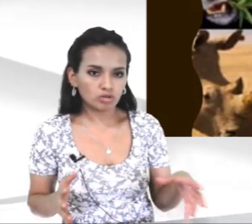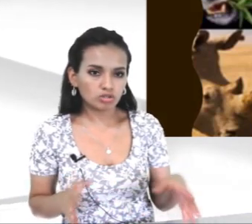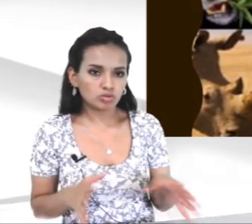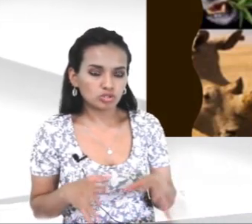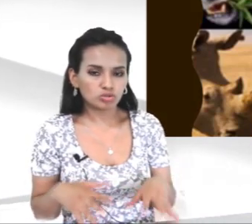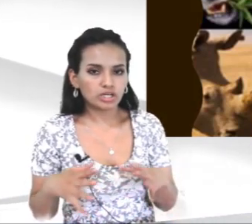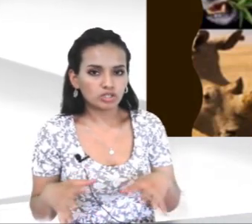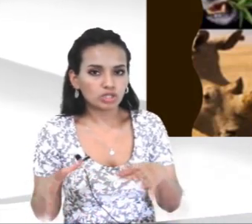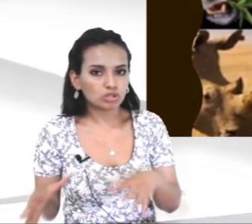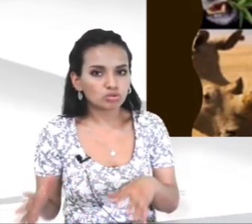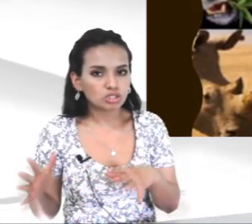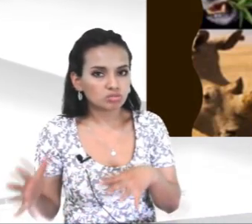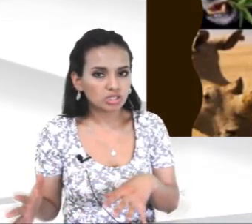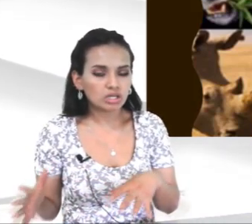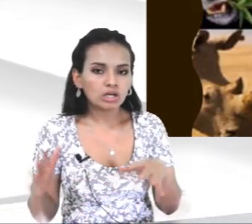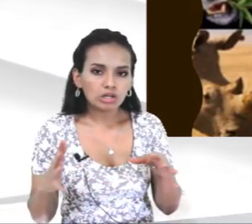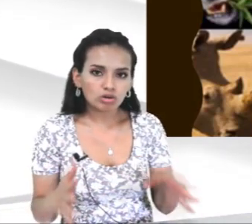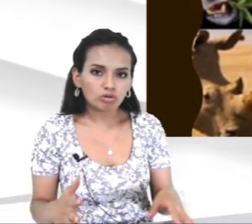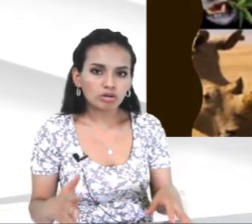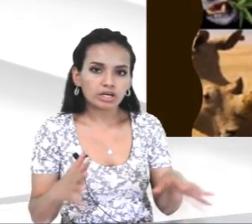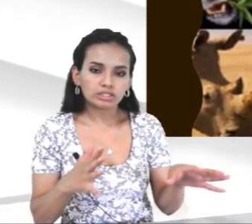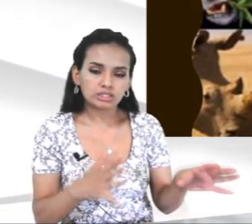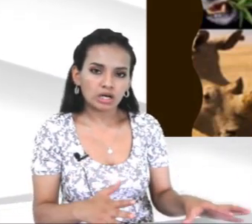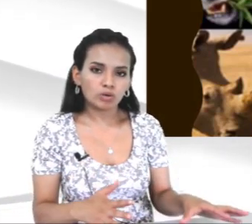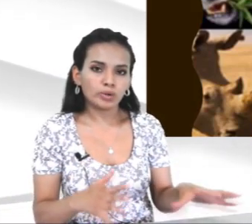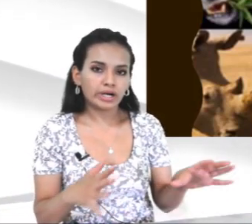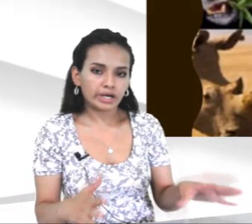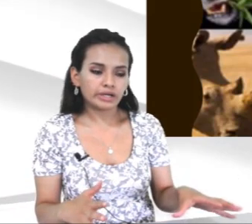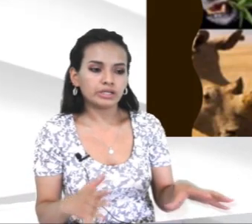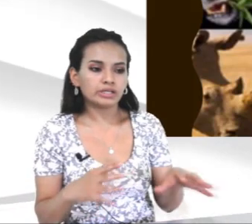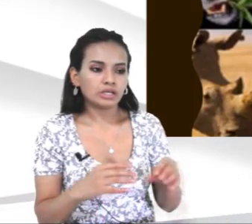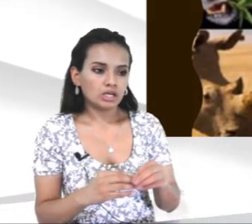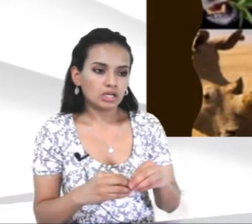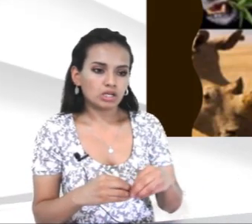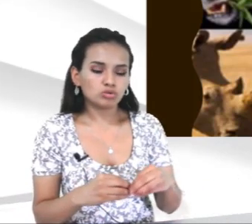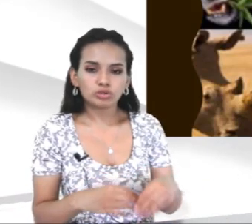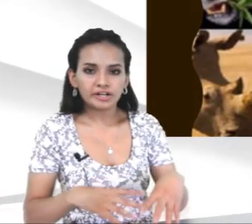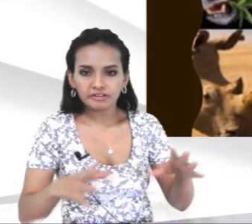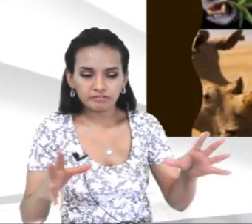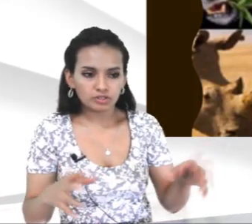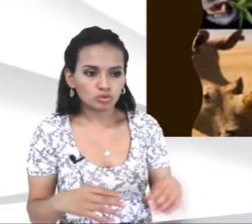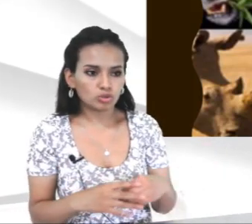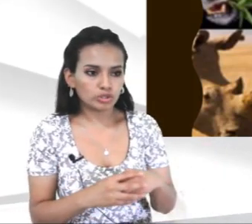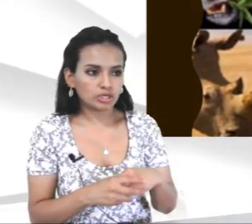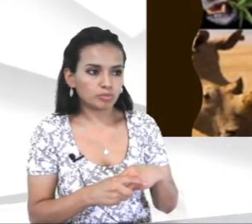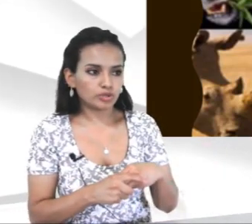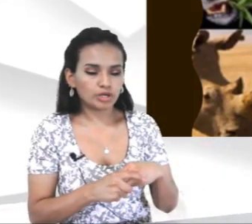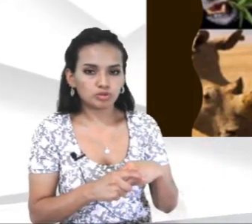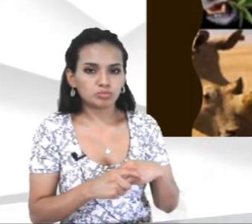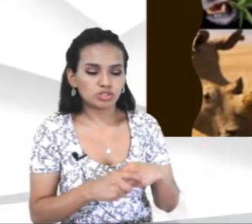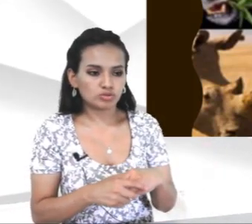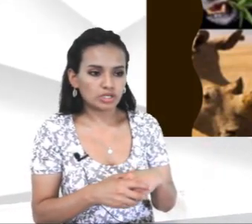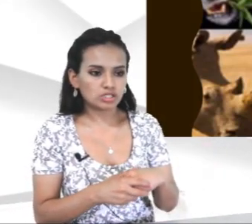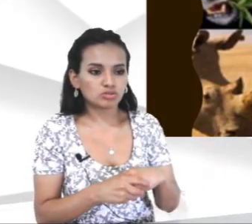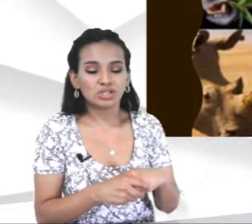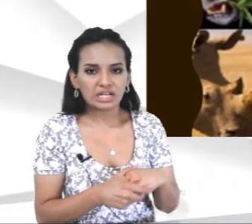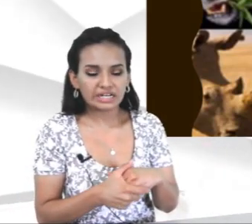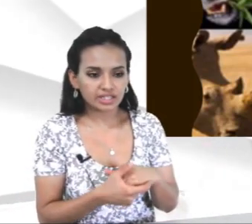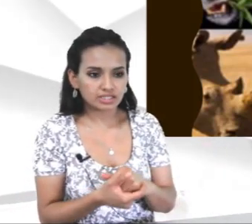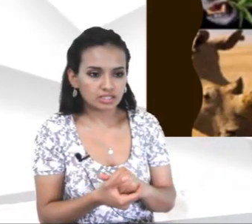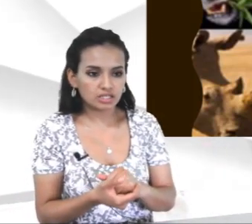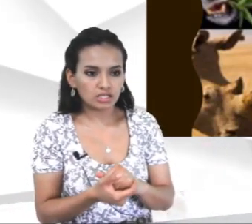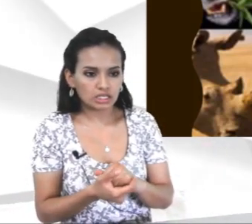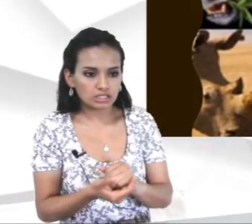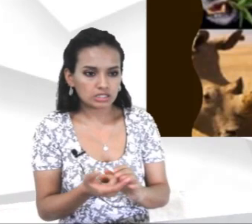que recordemos que son aquellos que no tienen vida rocas agua aire luz solar en fin todo lo que podríamos mencionar que son